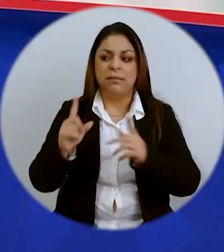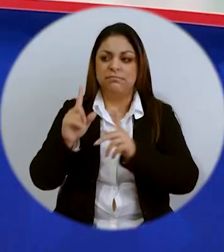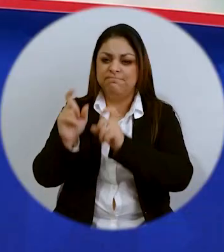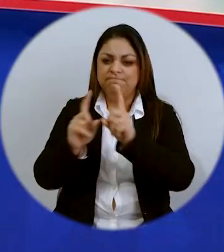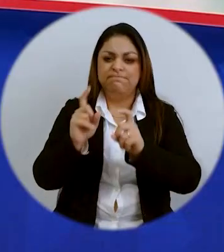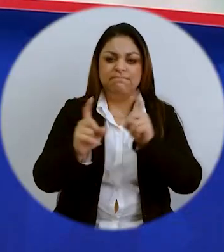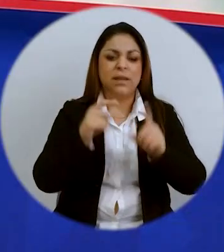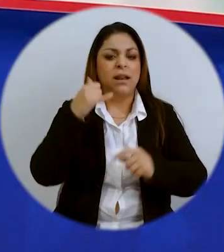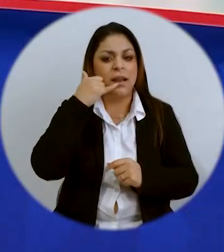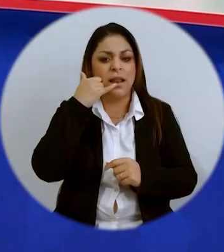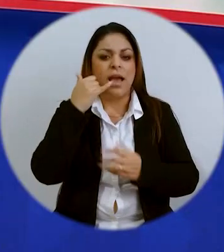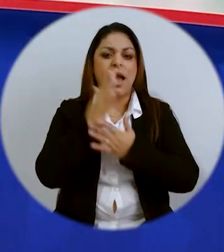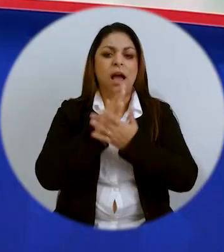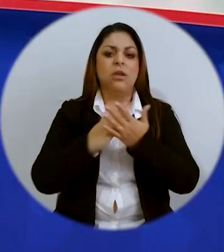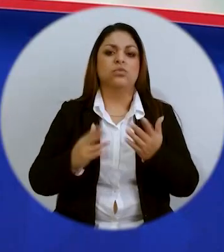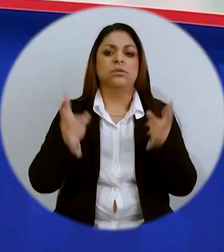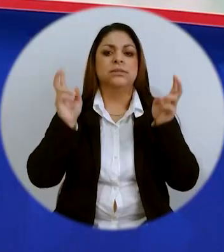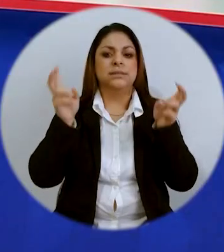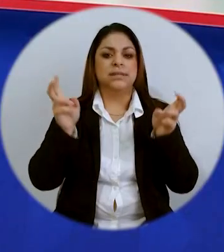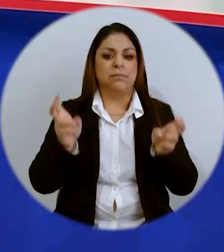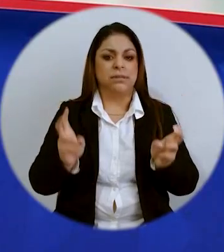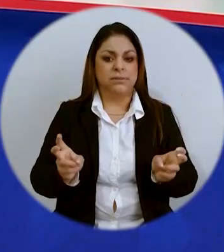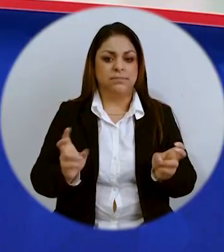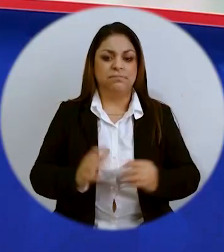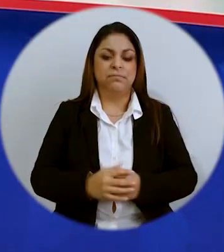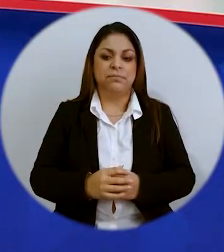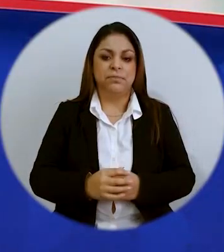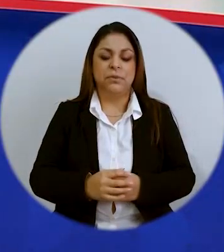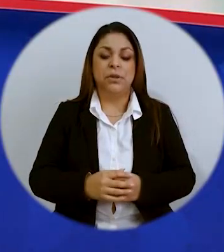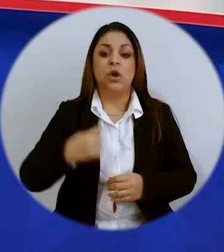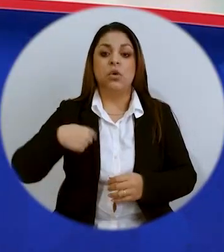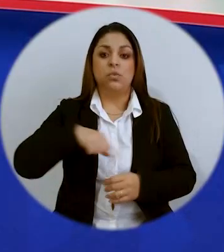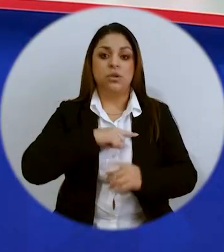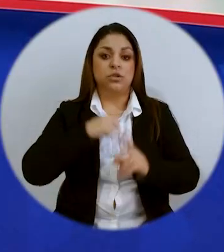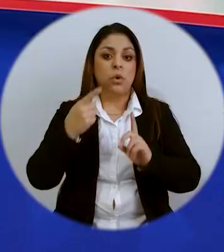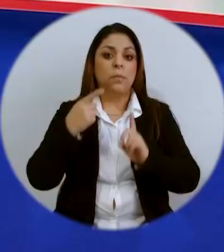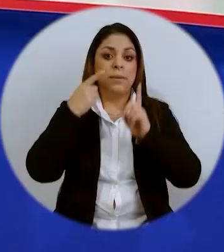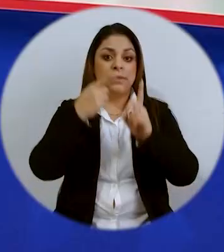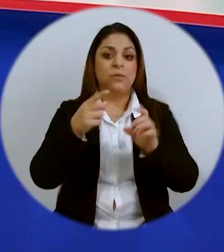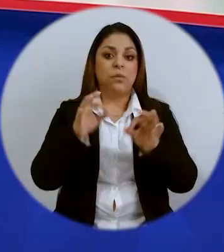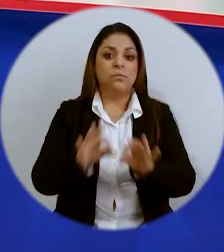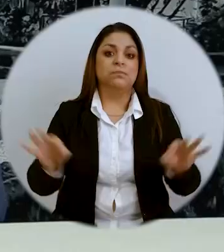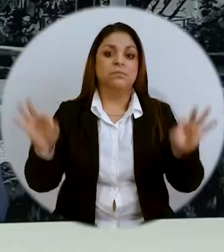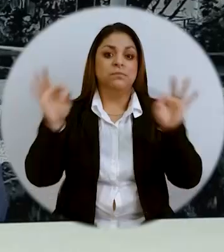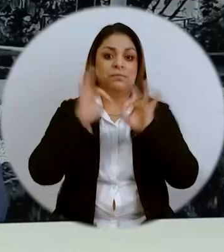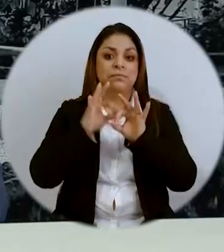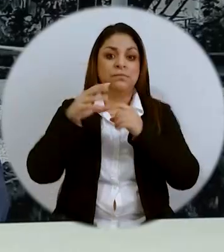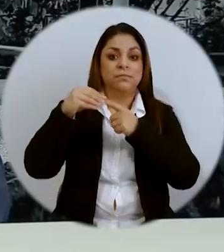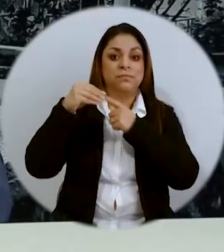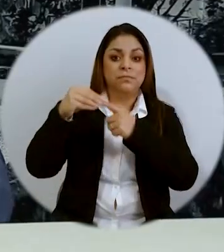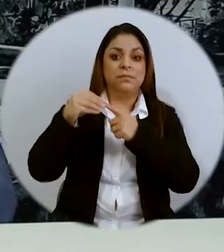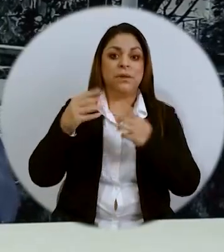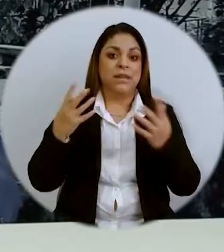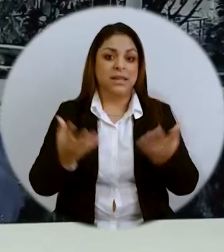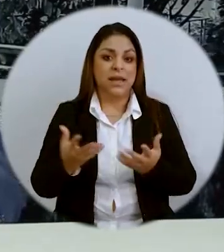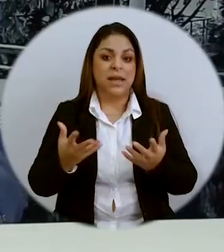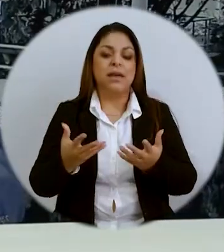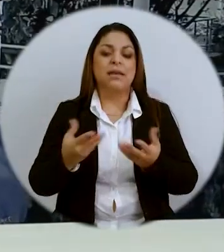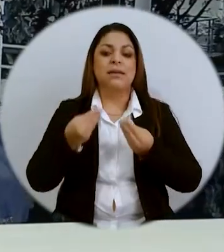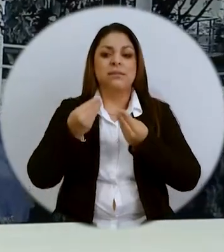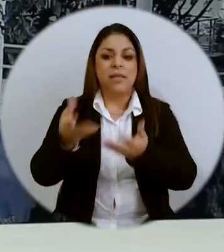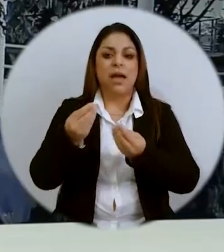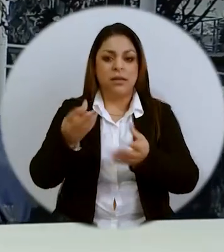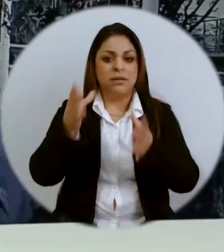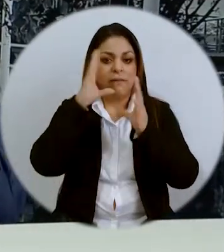consultarle sobre algunos aspectos. Nuestro objetivo fundamental es un objetivo de generación